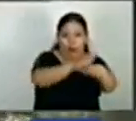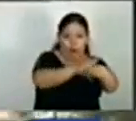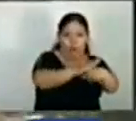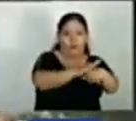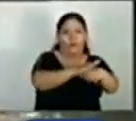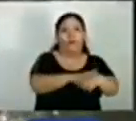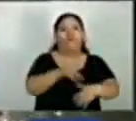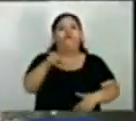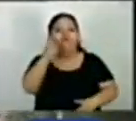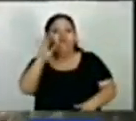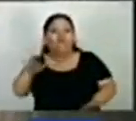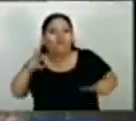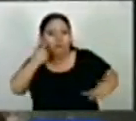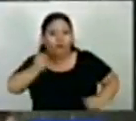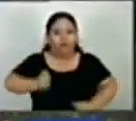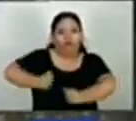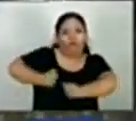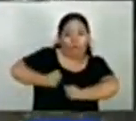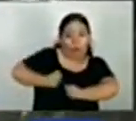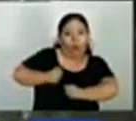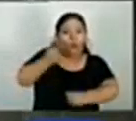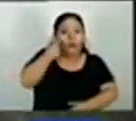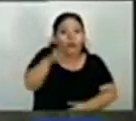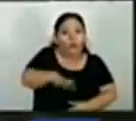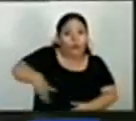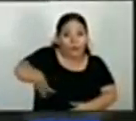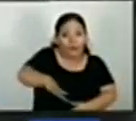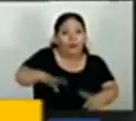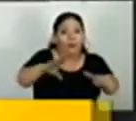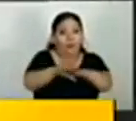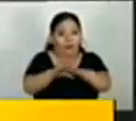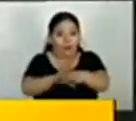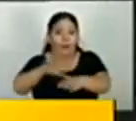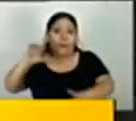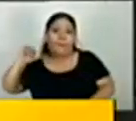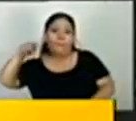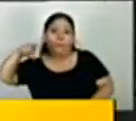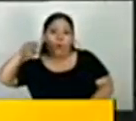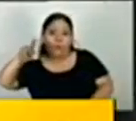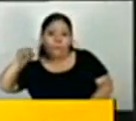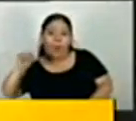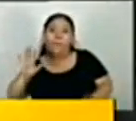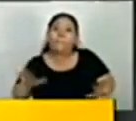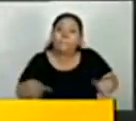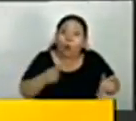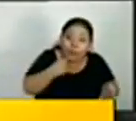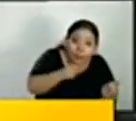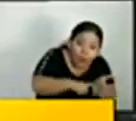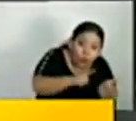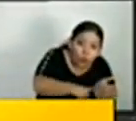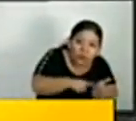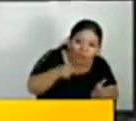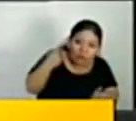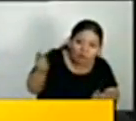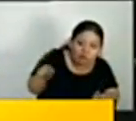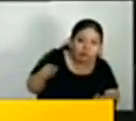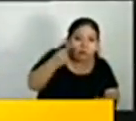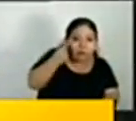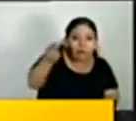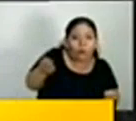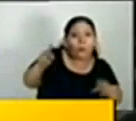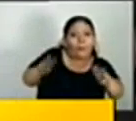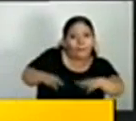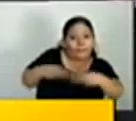El cerco militar fue implementado en el municipio luego de una denuncia en la que señalaban que sujetos vinculados con grupos